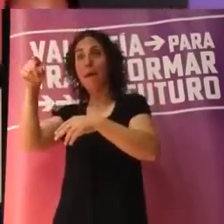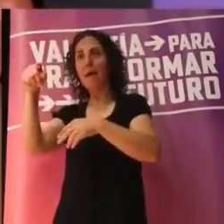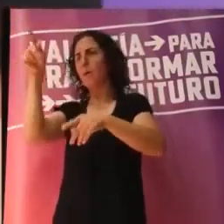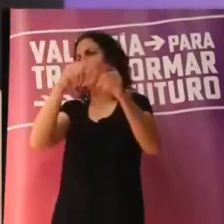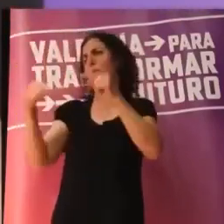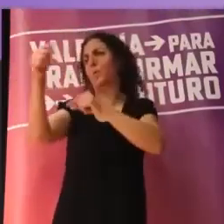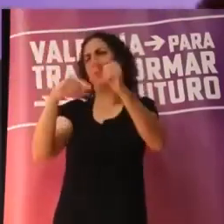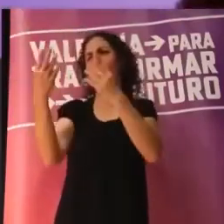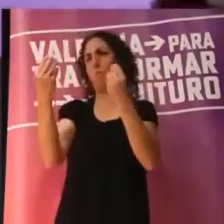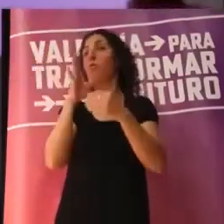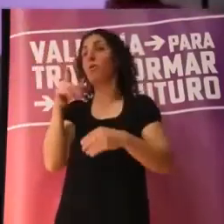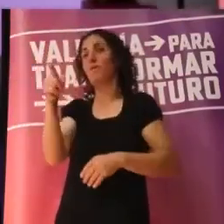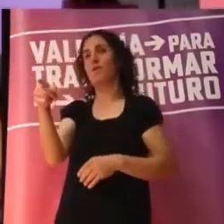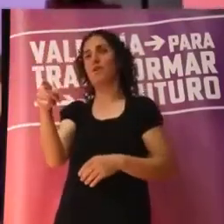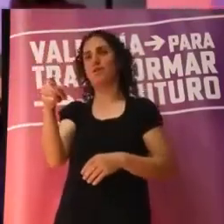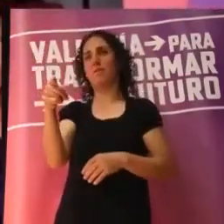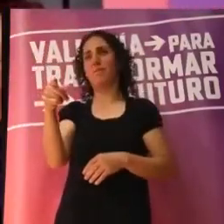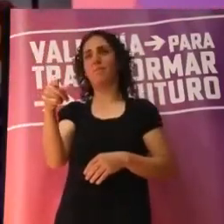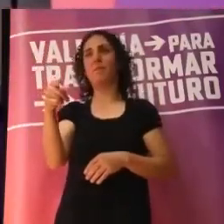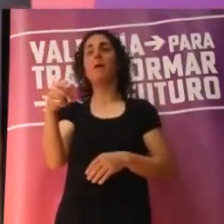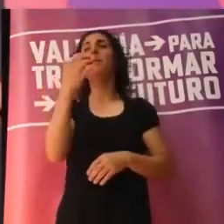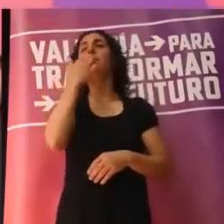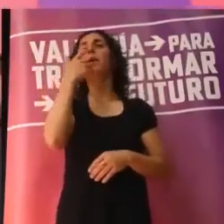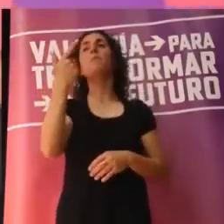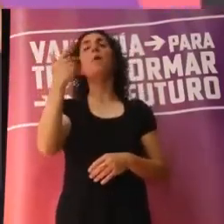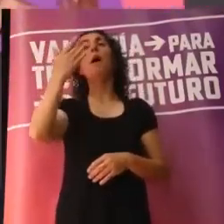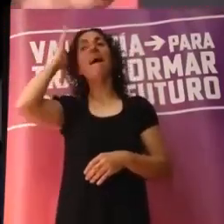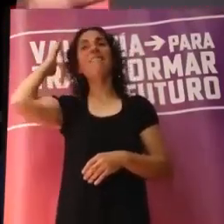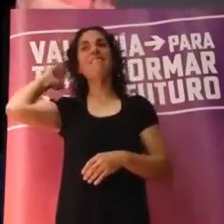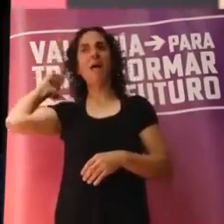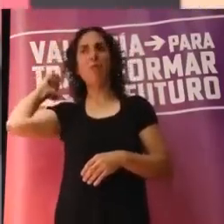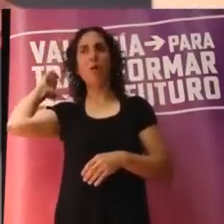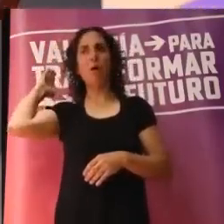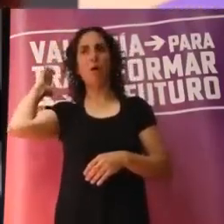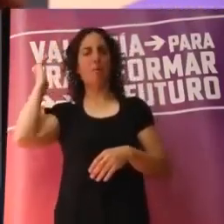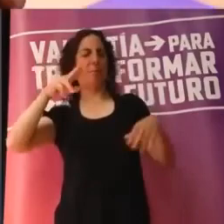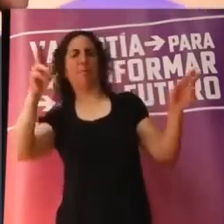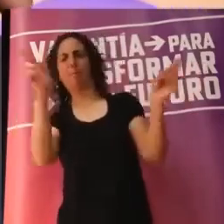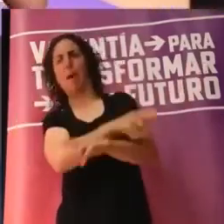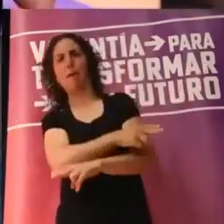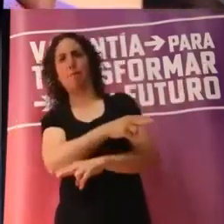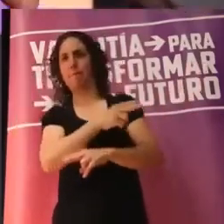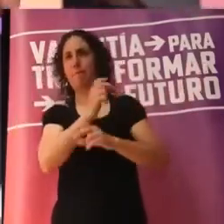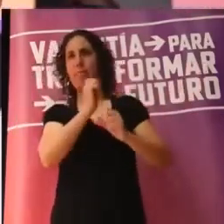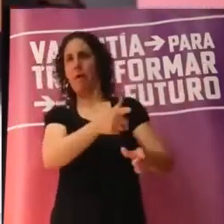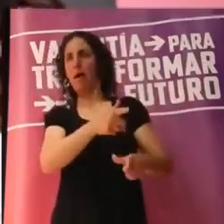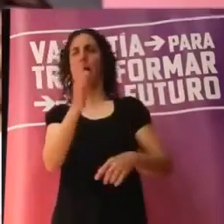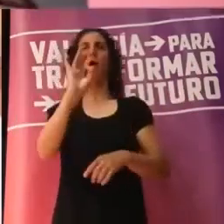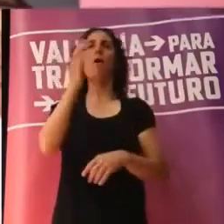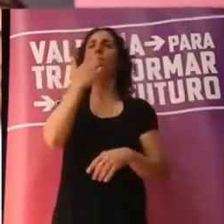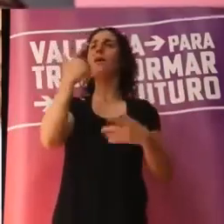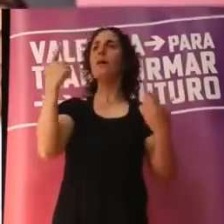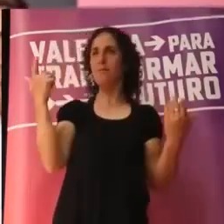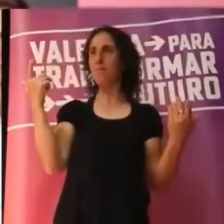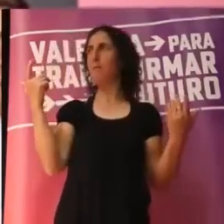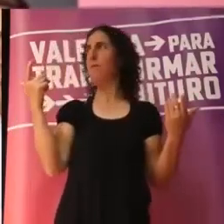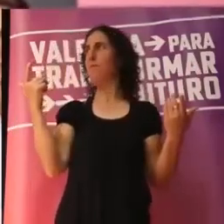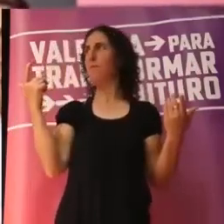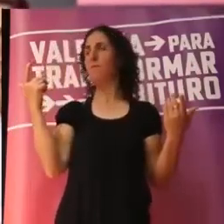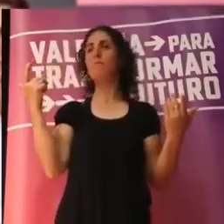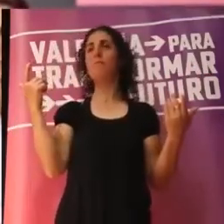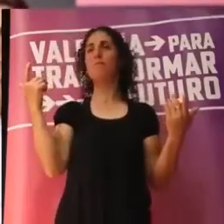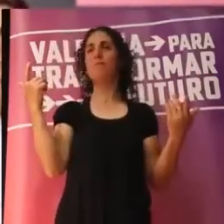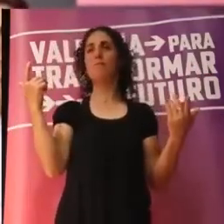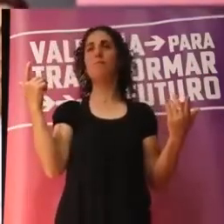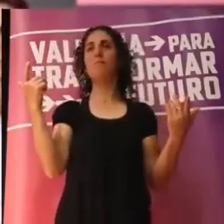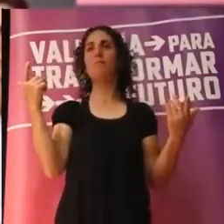significó el asesinato político de Pablo Casado? ¿Qué es lo que significó que entregaran su cabeza desde una